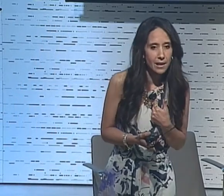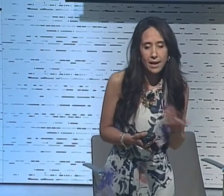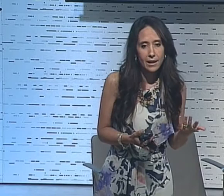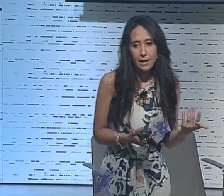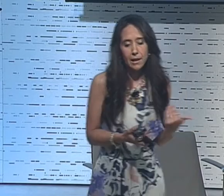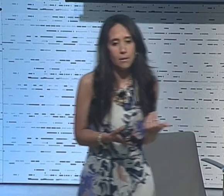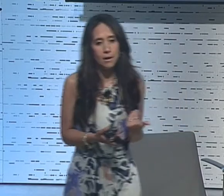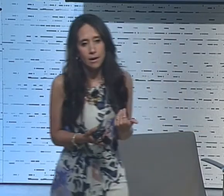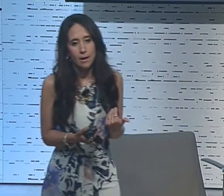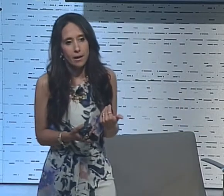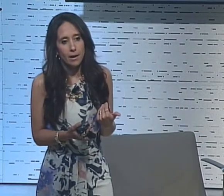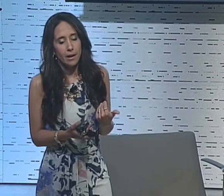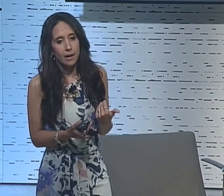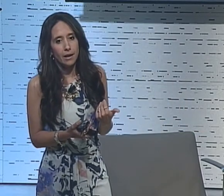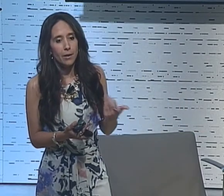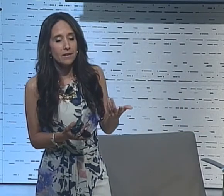tiene